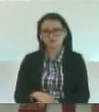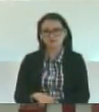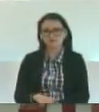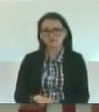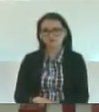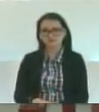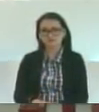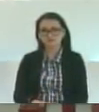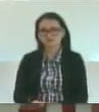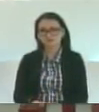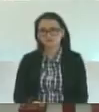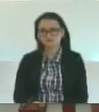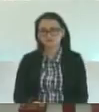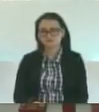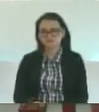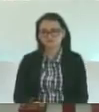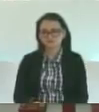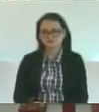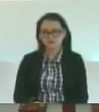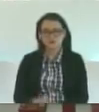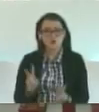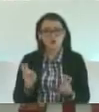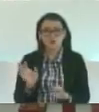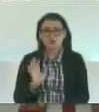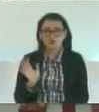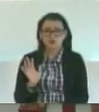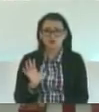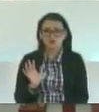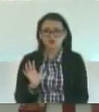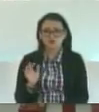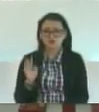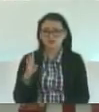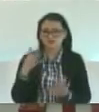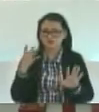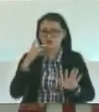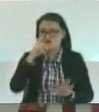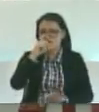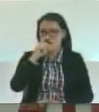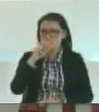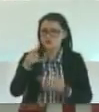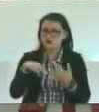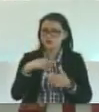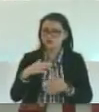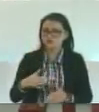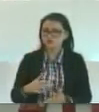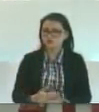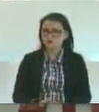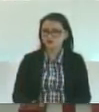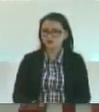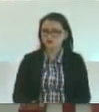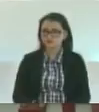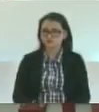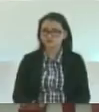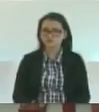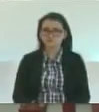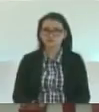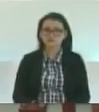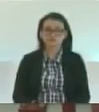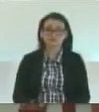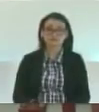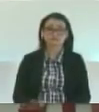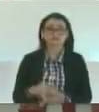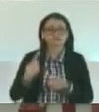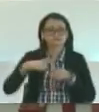Totalmente. Y no es nuevo. En 19 años de revolución hemos hecho 23